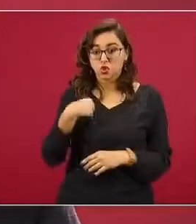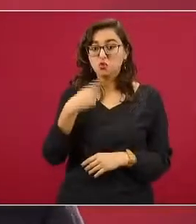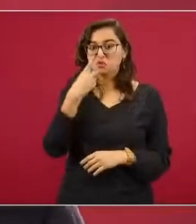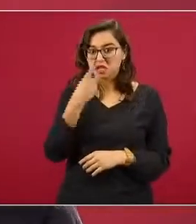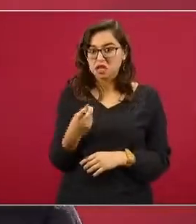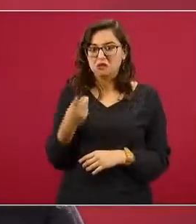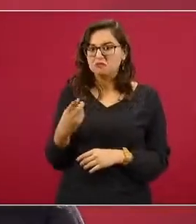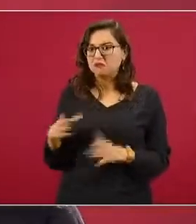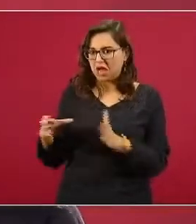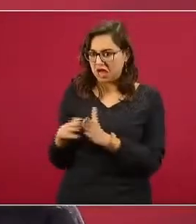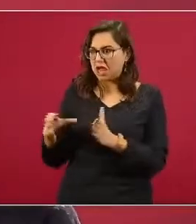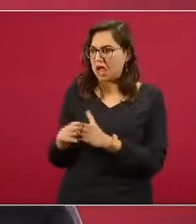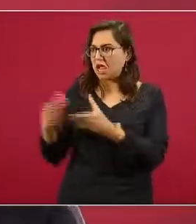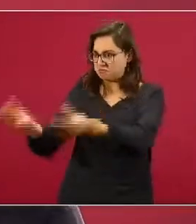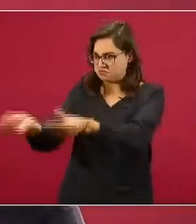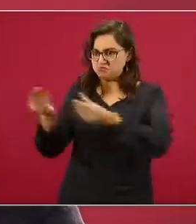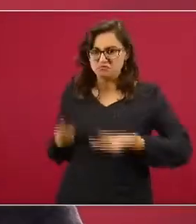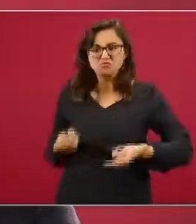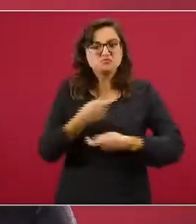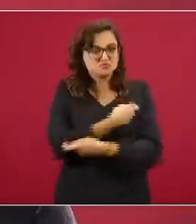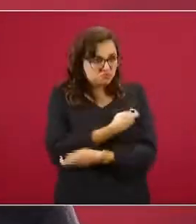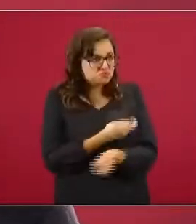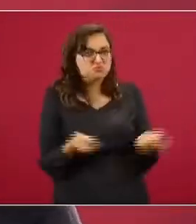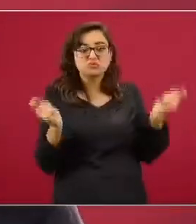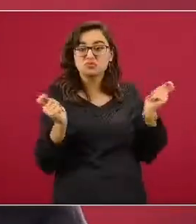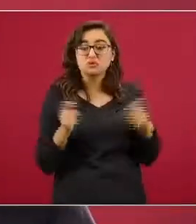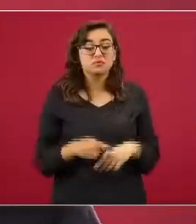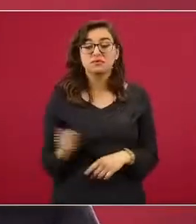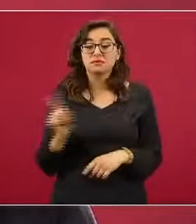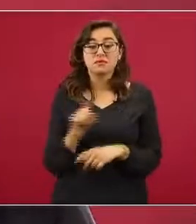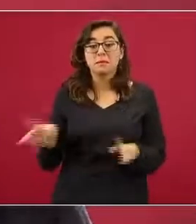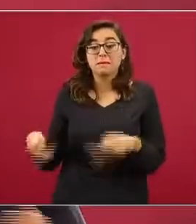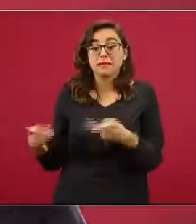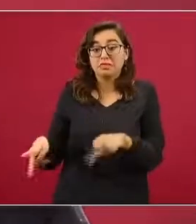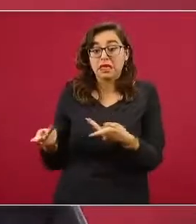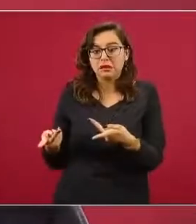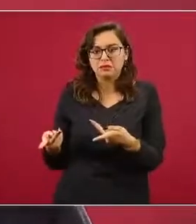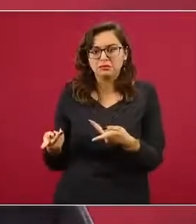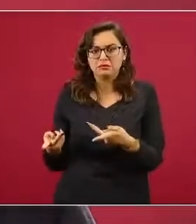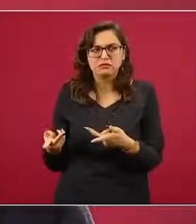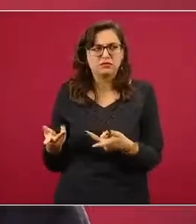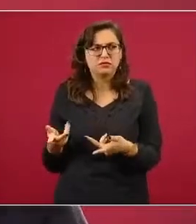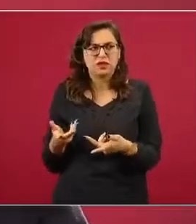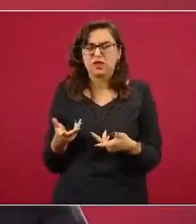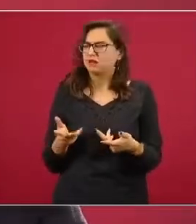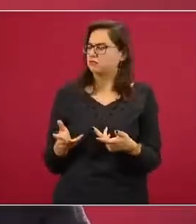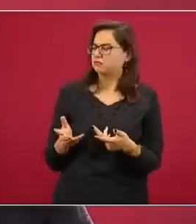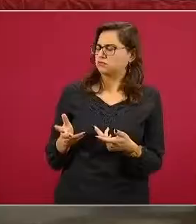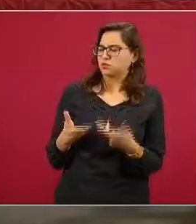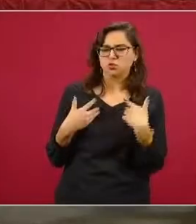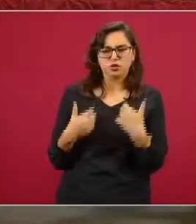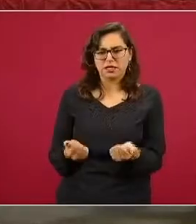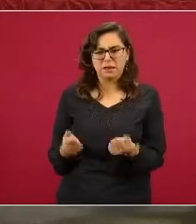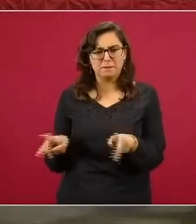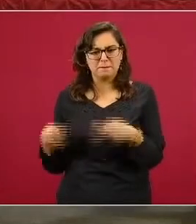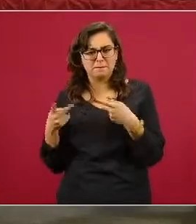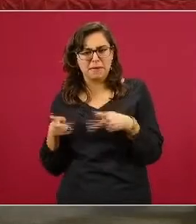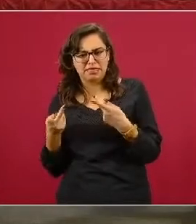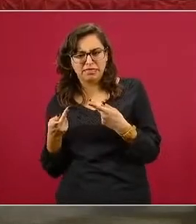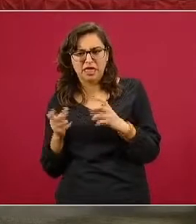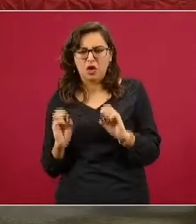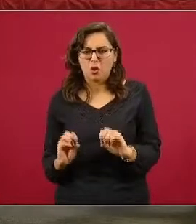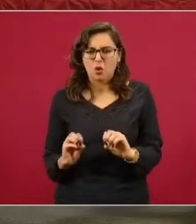gusto lo distribuimos, pero me dijo, no, porque hay que venderlo. Entonces ya no me quedó claro si se vende o les interesa que se